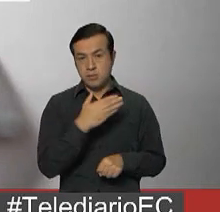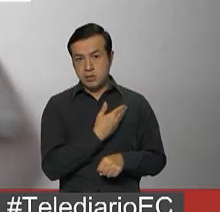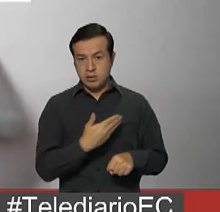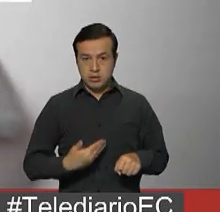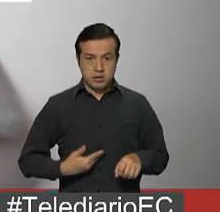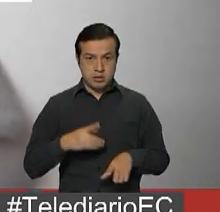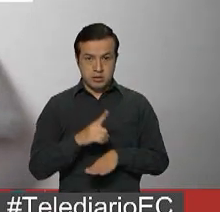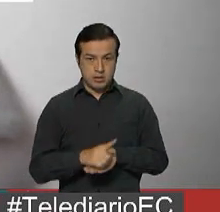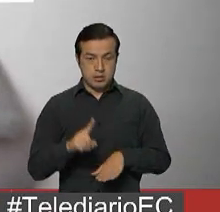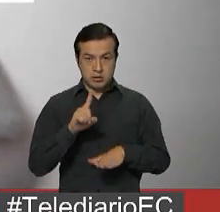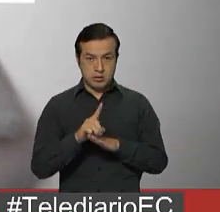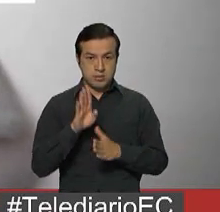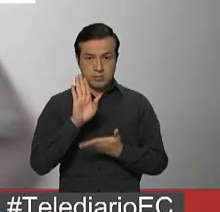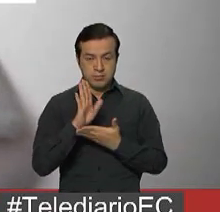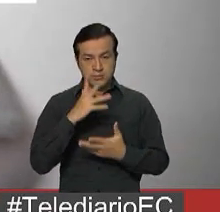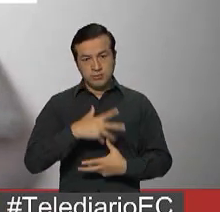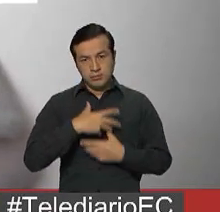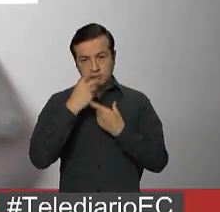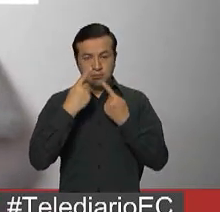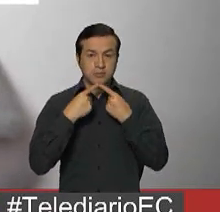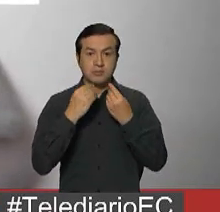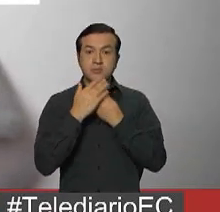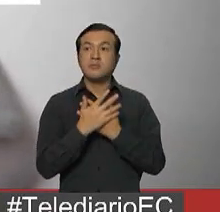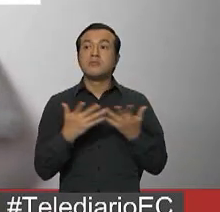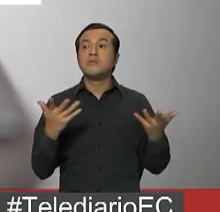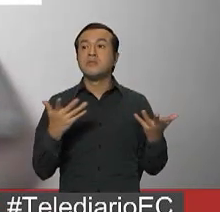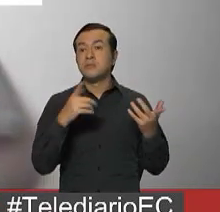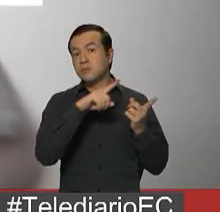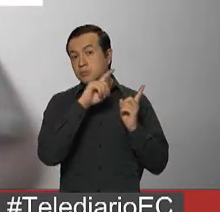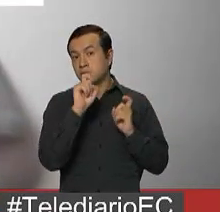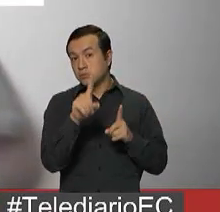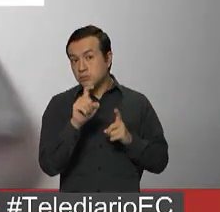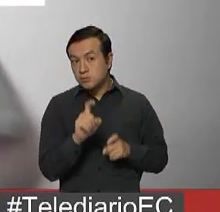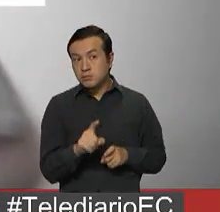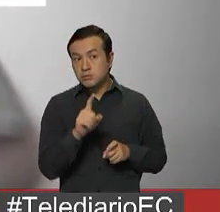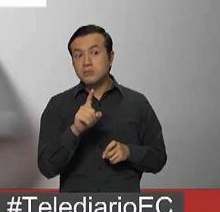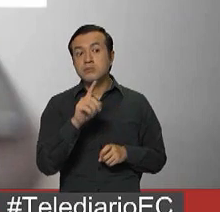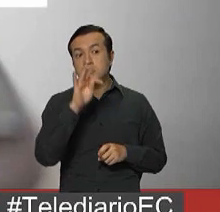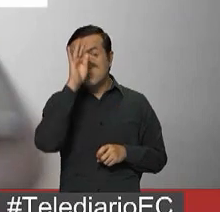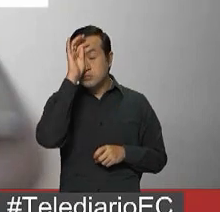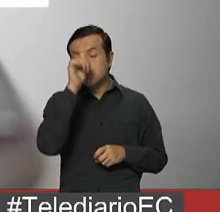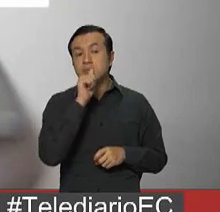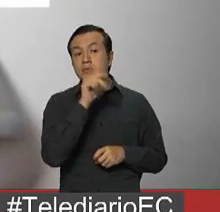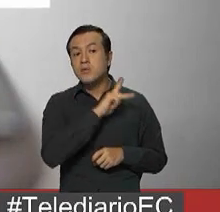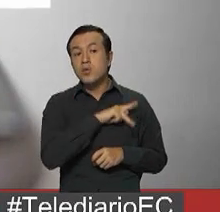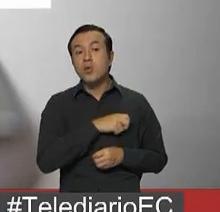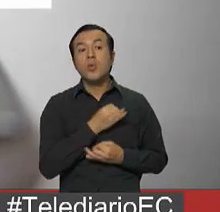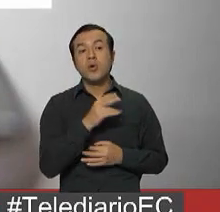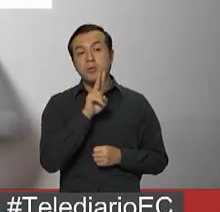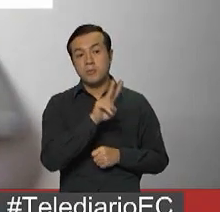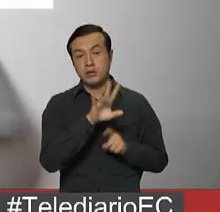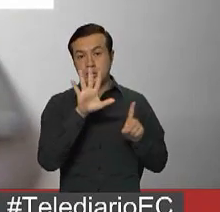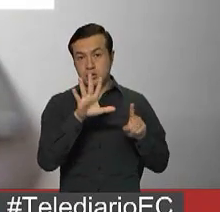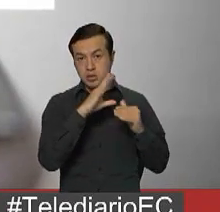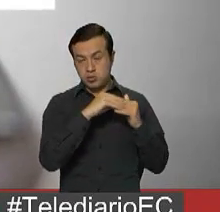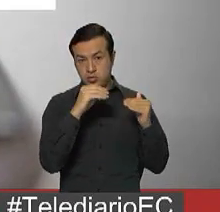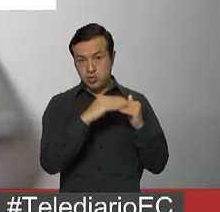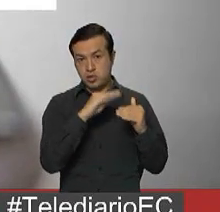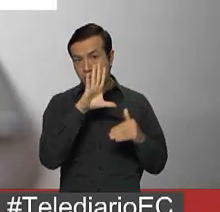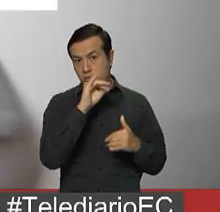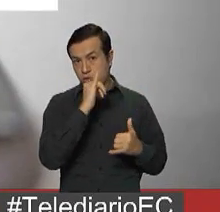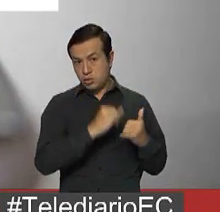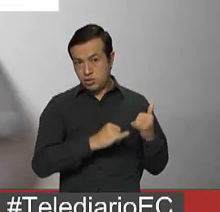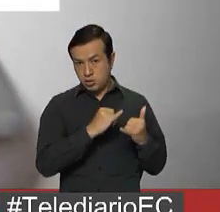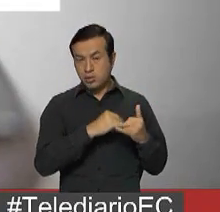del iess monstruo su malestar señaló que consultó precios en una clínica privada y que el valor era de 26 dólares con 50 centavos